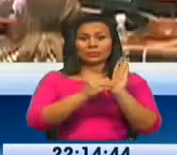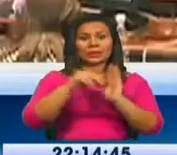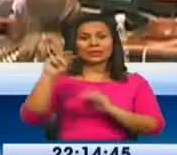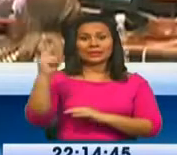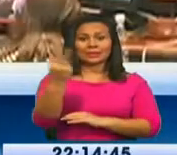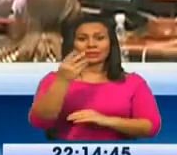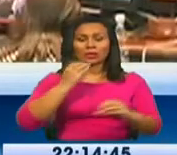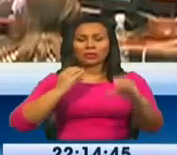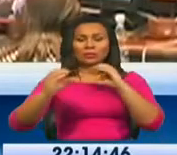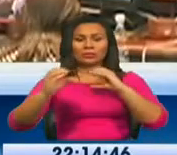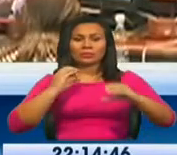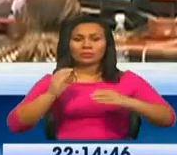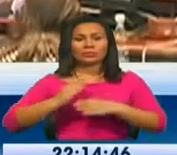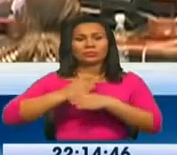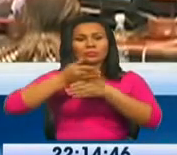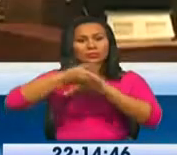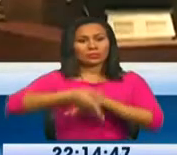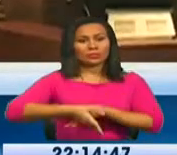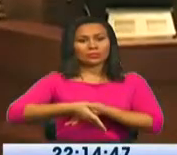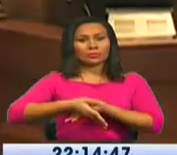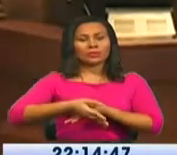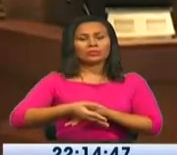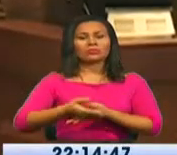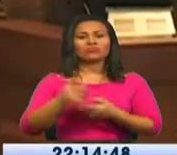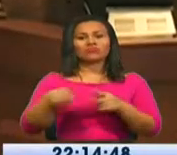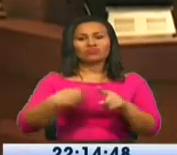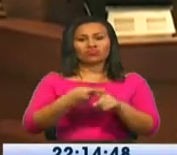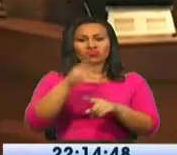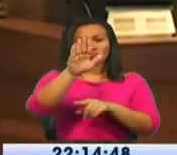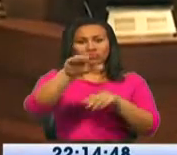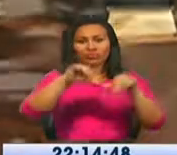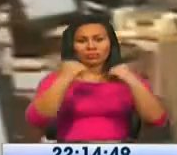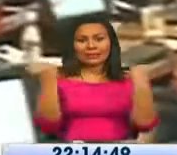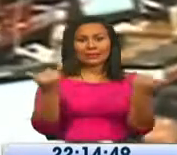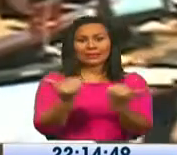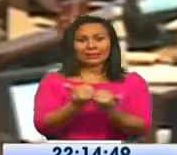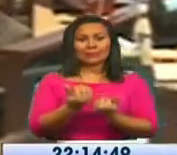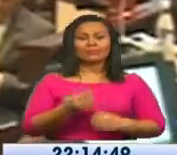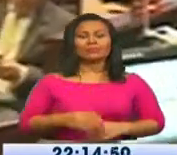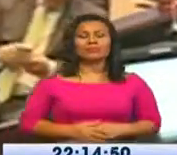debate para posteriormente ser debatido en el Pleno, informó Cristina Herrera.